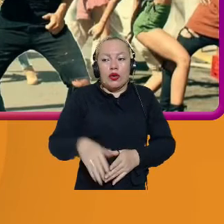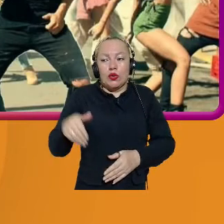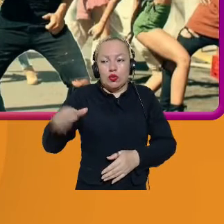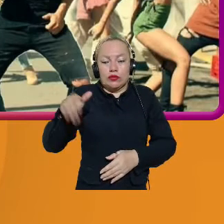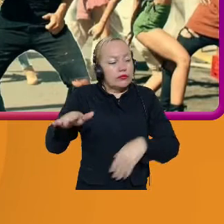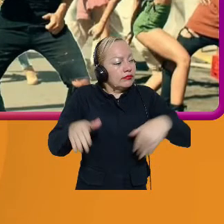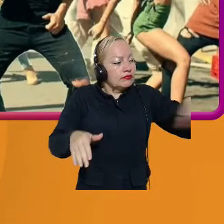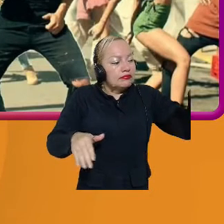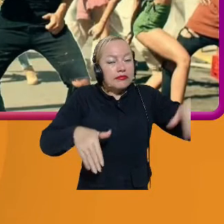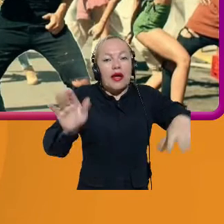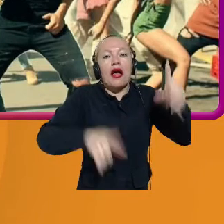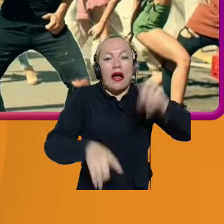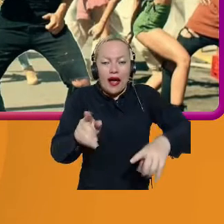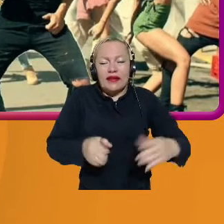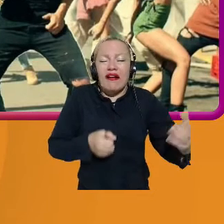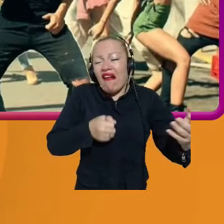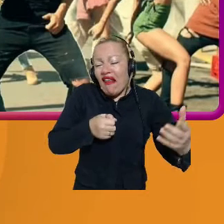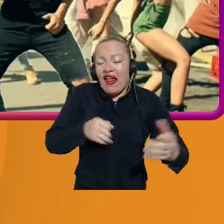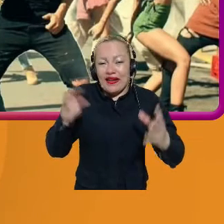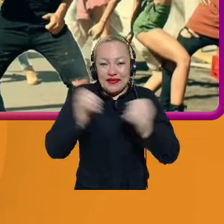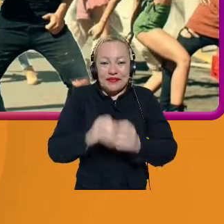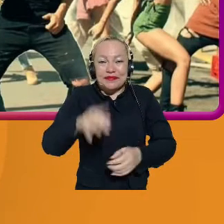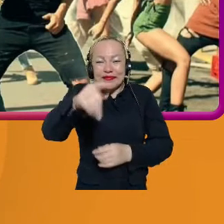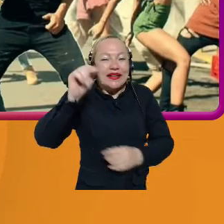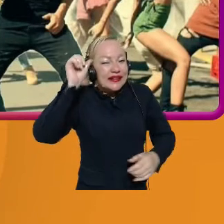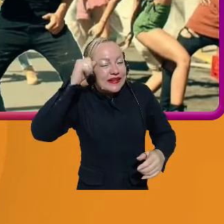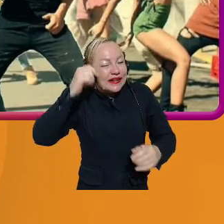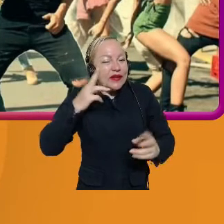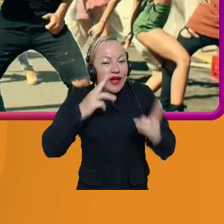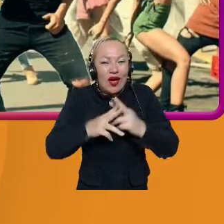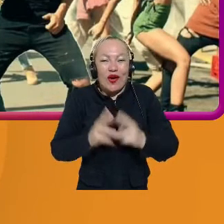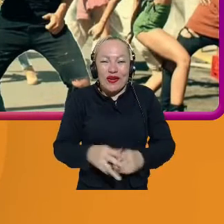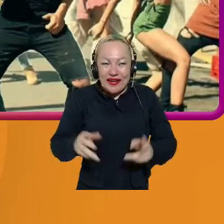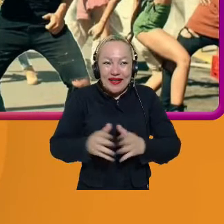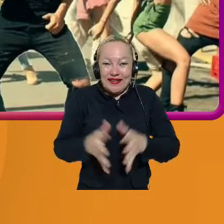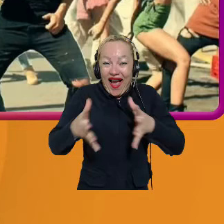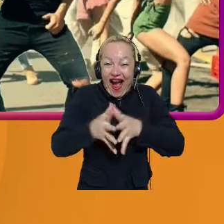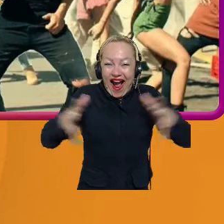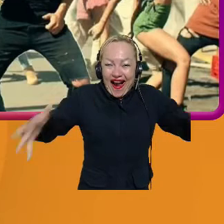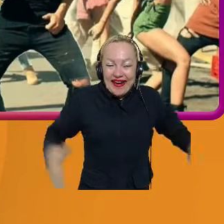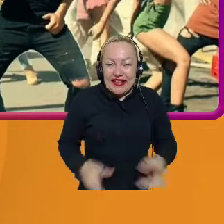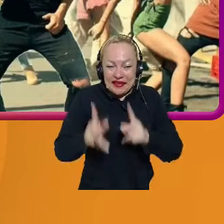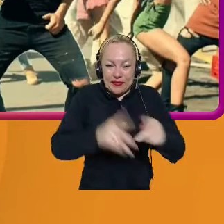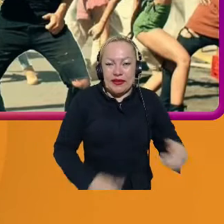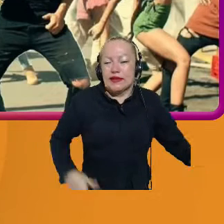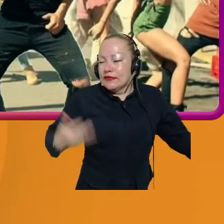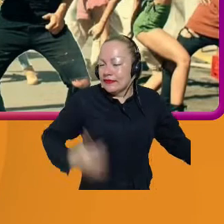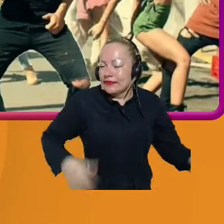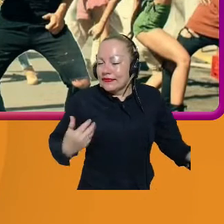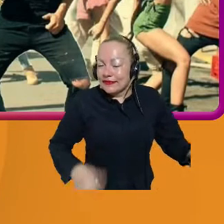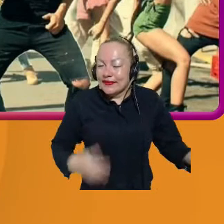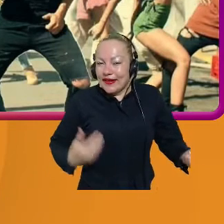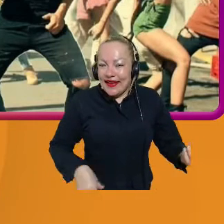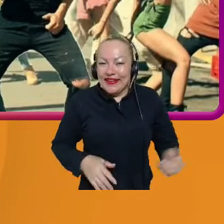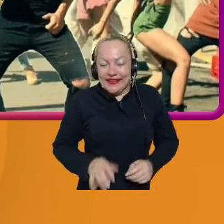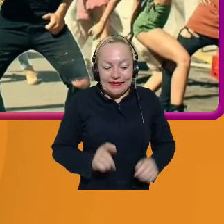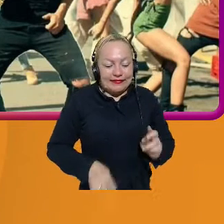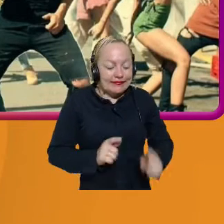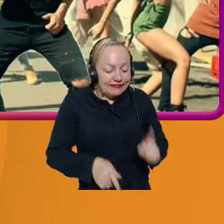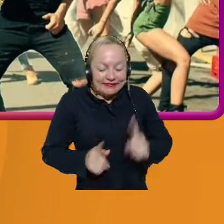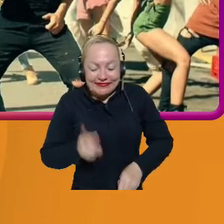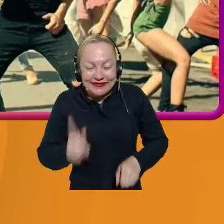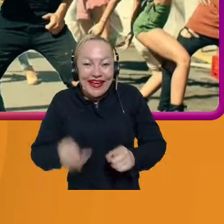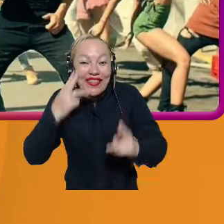ejemplo, ¿tú te acuerdas esas grandes orquestas? Bueno, pues tú eres mucho más joven, pero llegaste